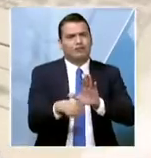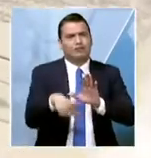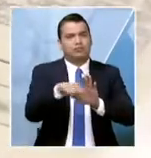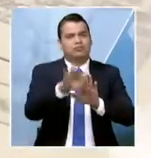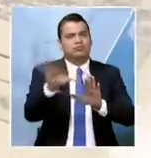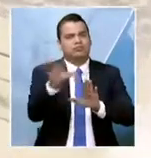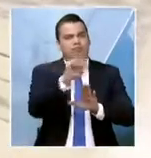suroccidente colombiano